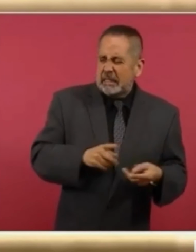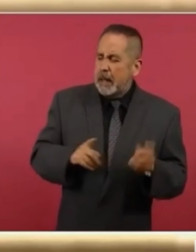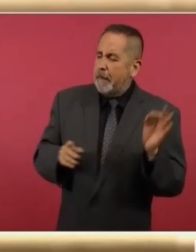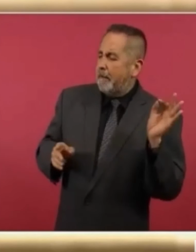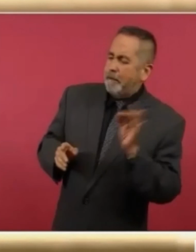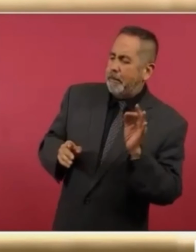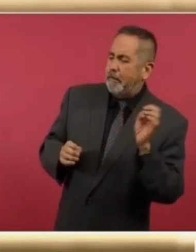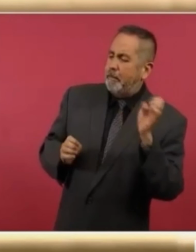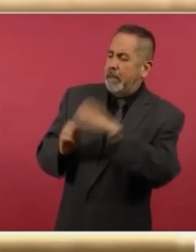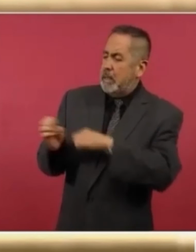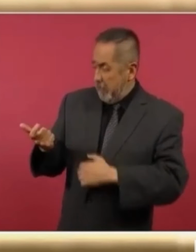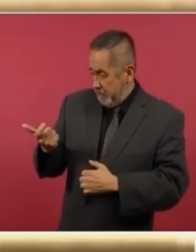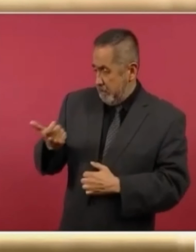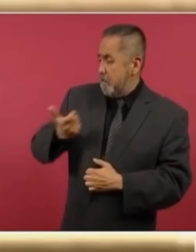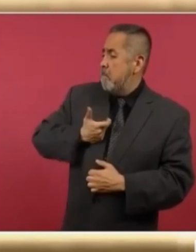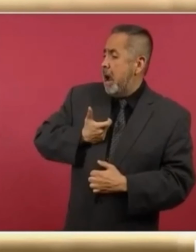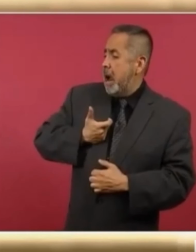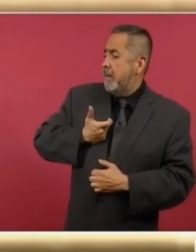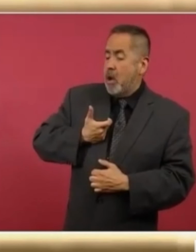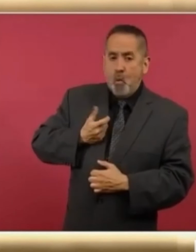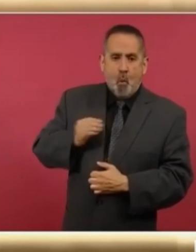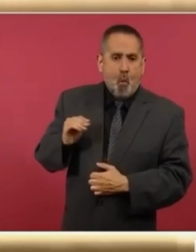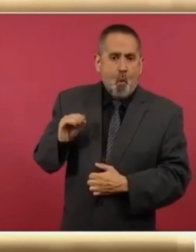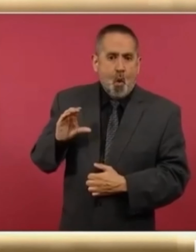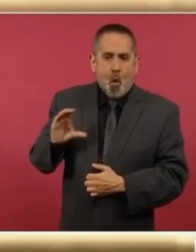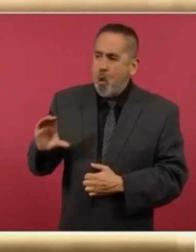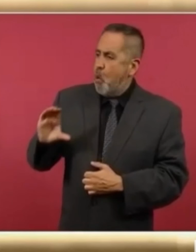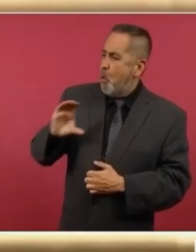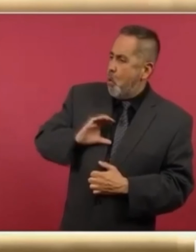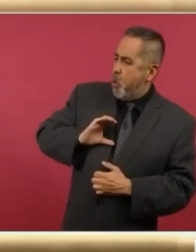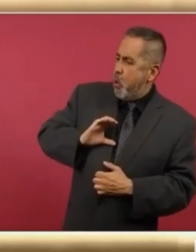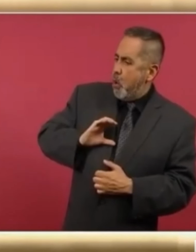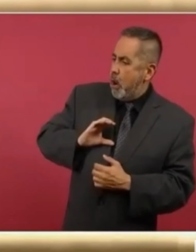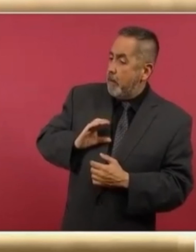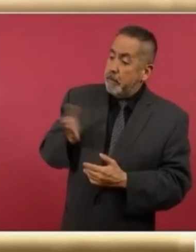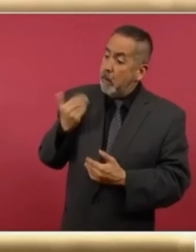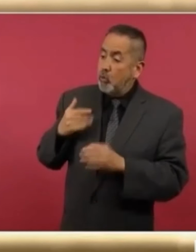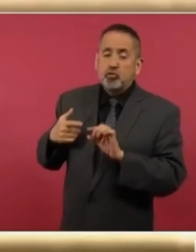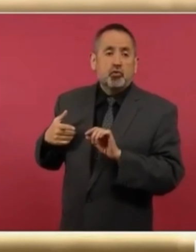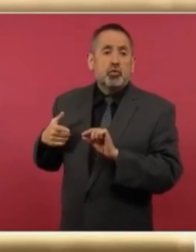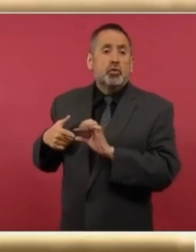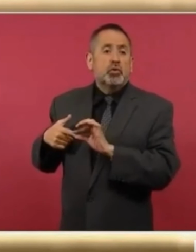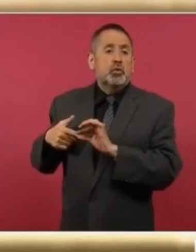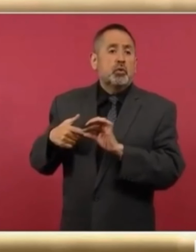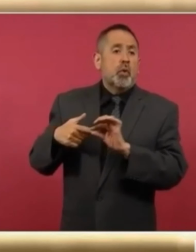que les cobran una cantidad para